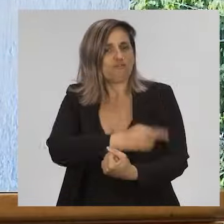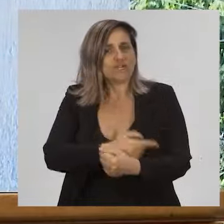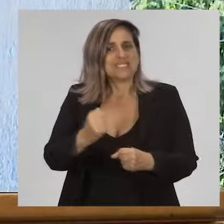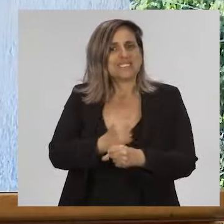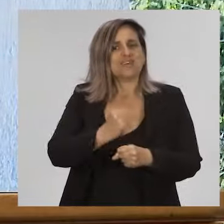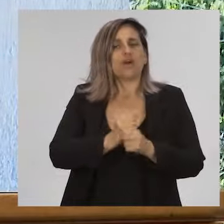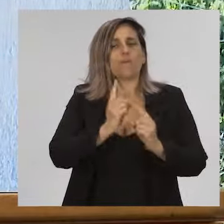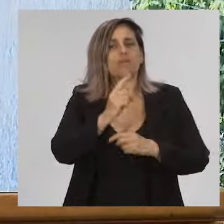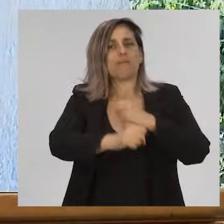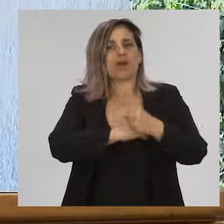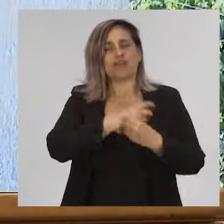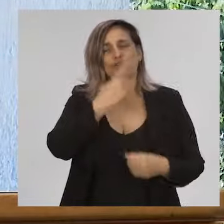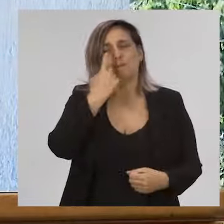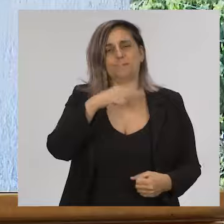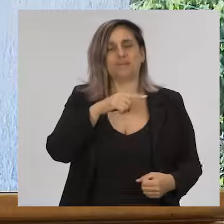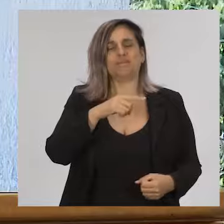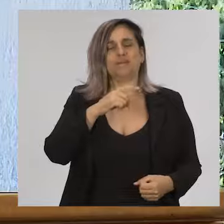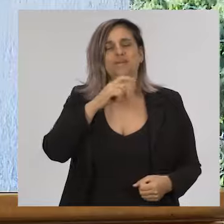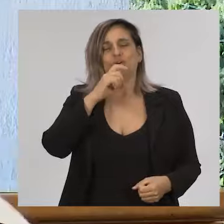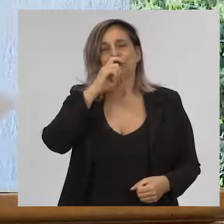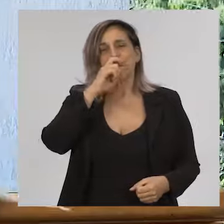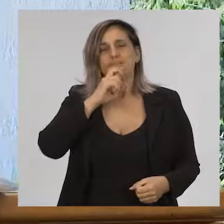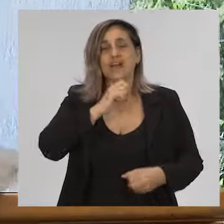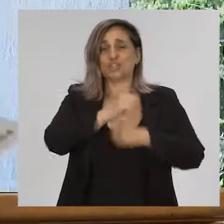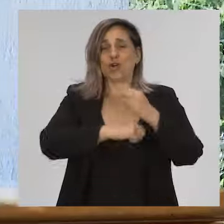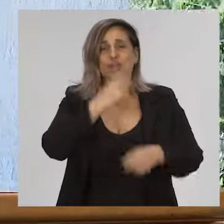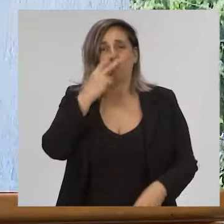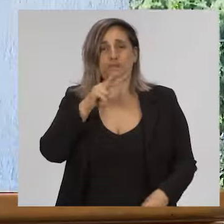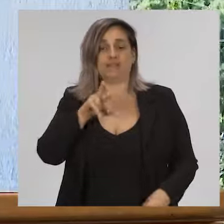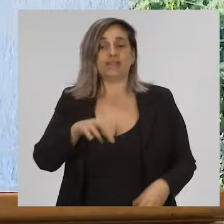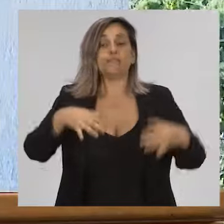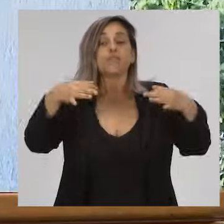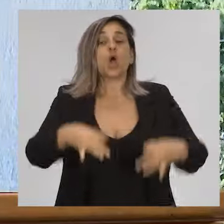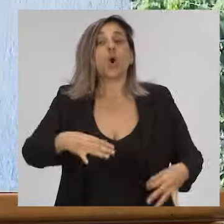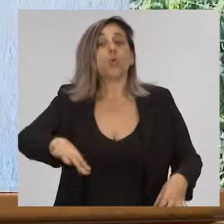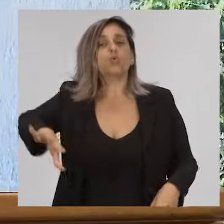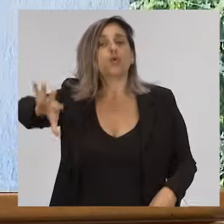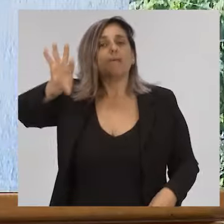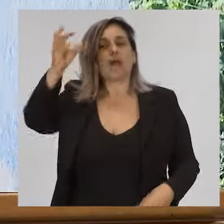el 1 de marzo del 2020. Pero me venía acordando... ¿Esto lo necesitas?